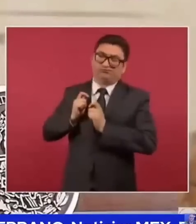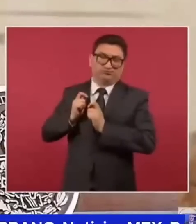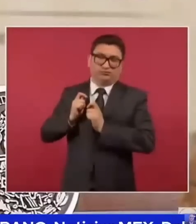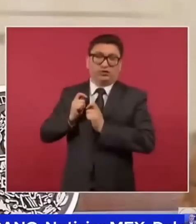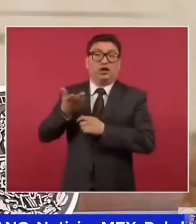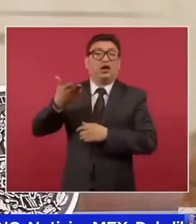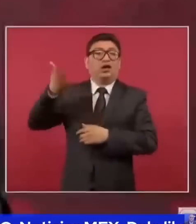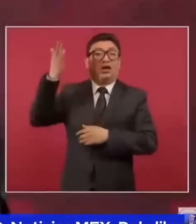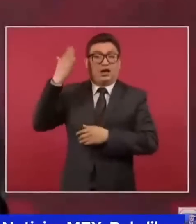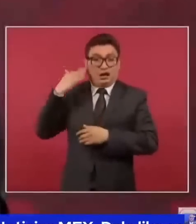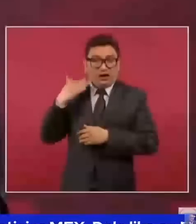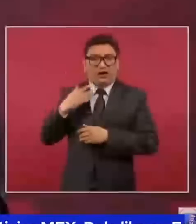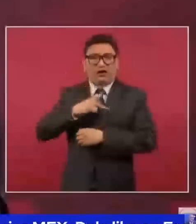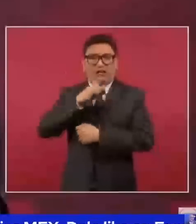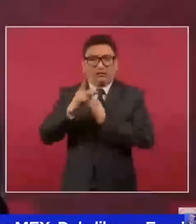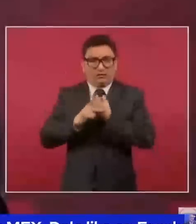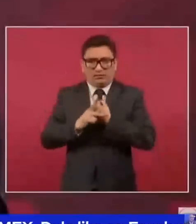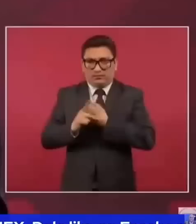país,